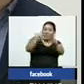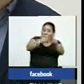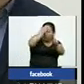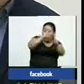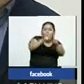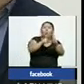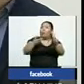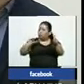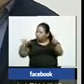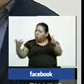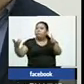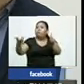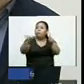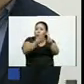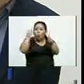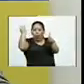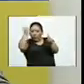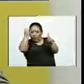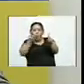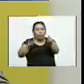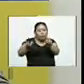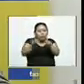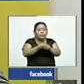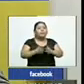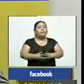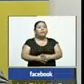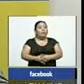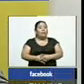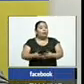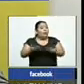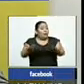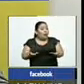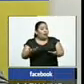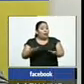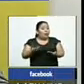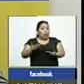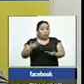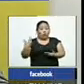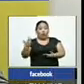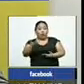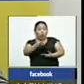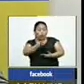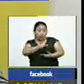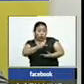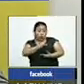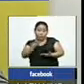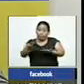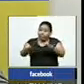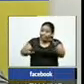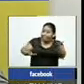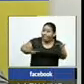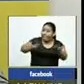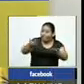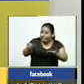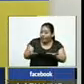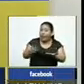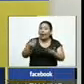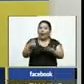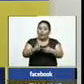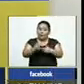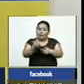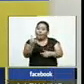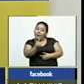sino que construye relaciones entre todos. Es decir, si nosotros queremos buen trato hacia los clientes, los colaboradores deben